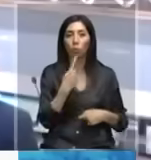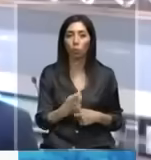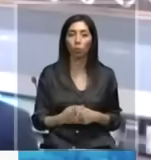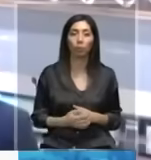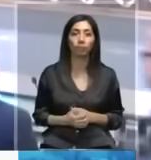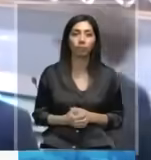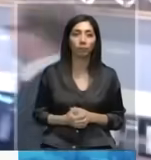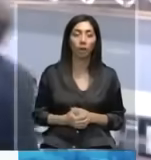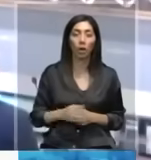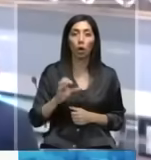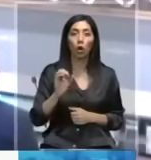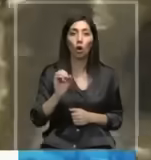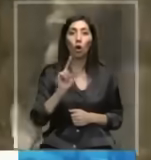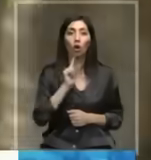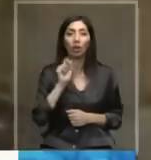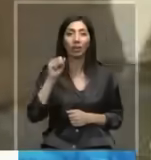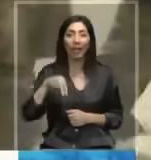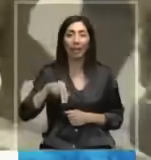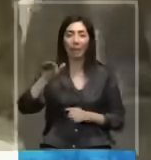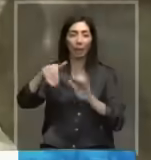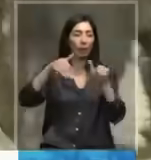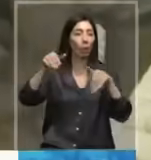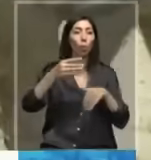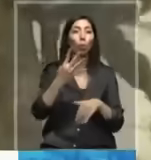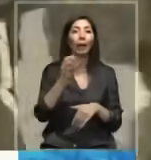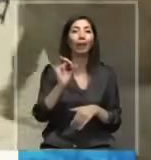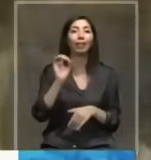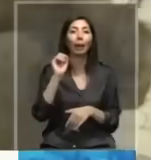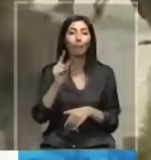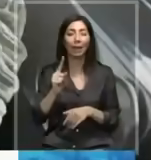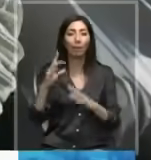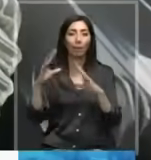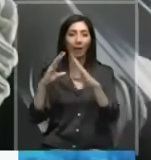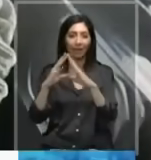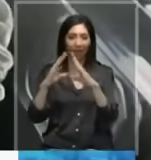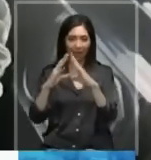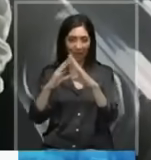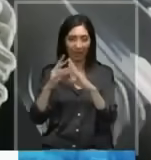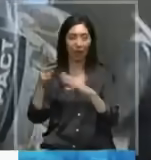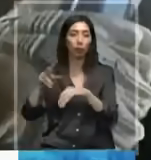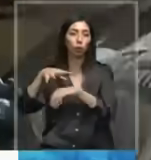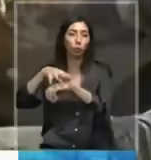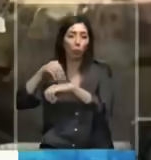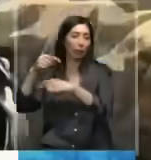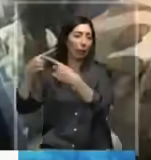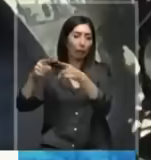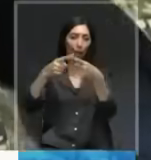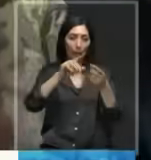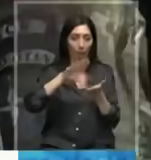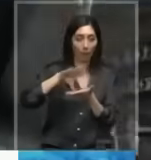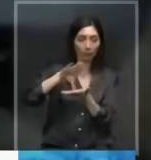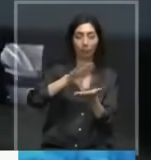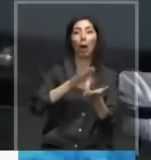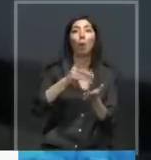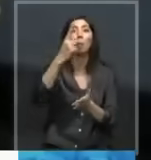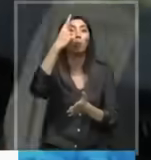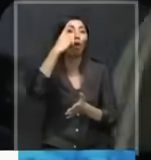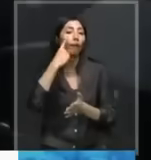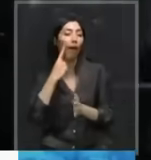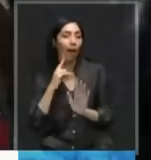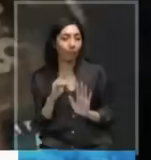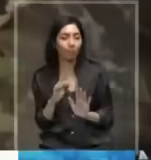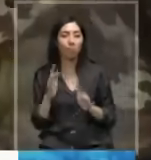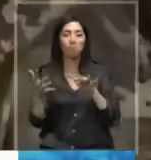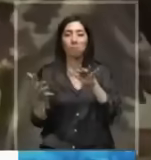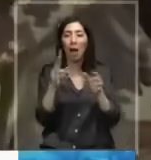La OTAN convocó tropas de 40.000 militares de la Alianza y de Suecia para un ensayo que simula el estallido de la Tercera